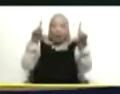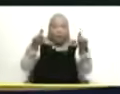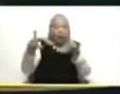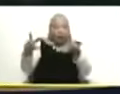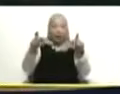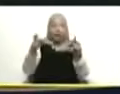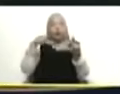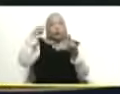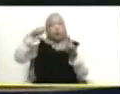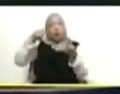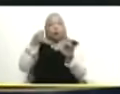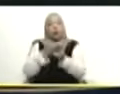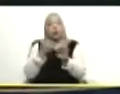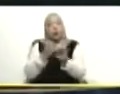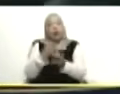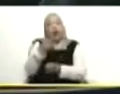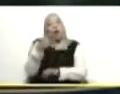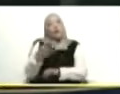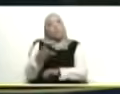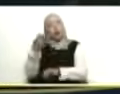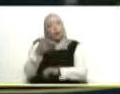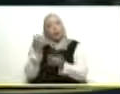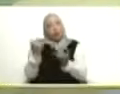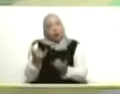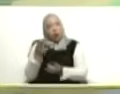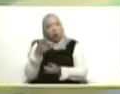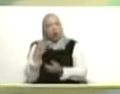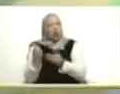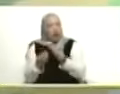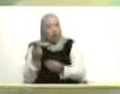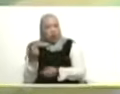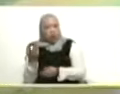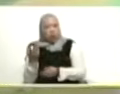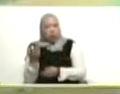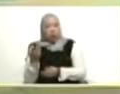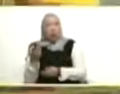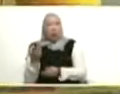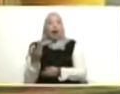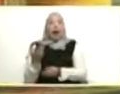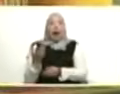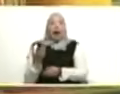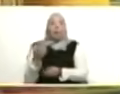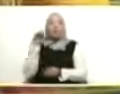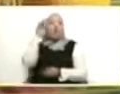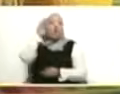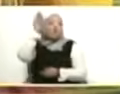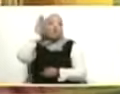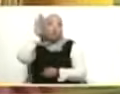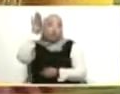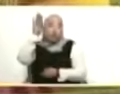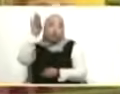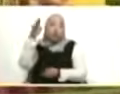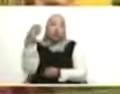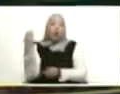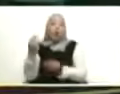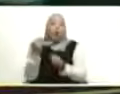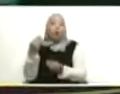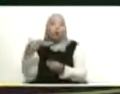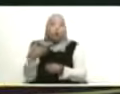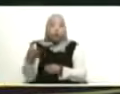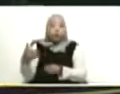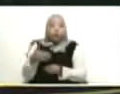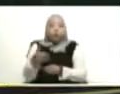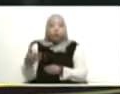cultivos multitróficos? ¿Por qué son importantes hoy en día? Porque esta es la acuicultura del futuro. ¿Por qué? Porque no utiliza alimento